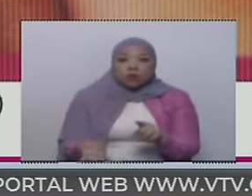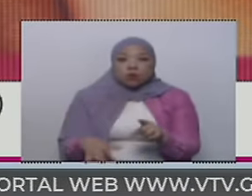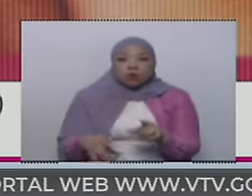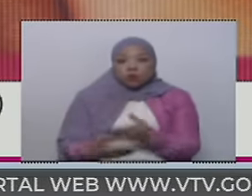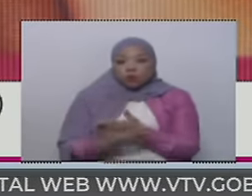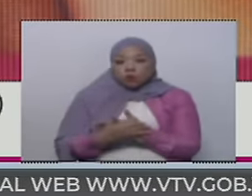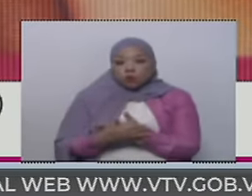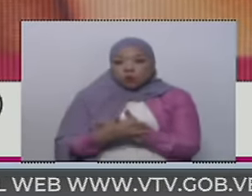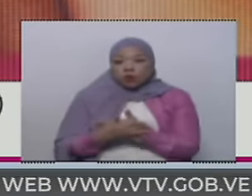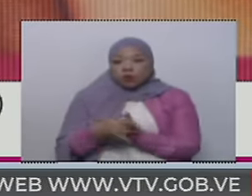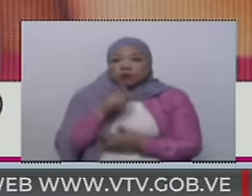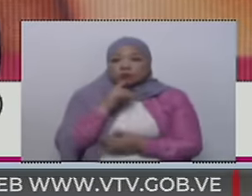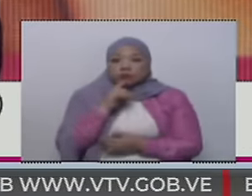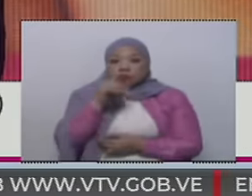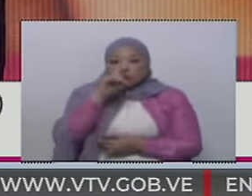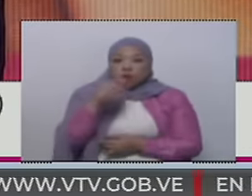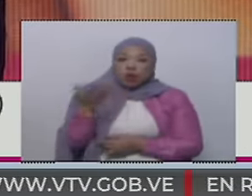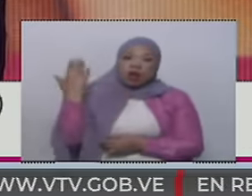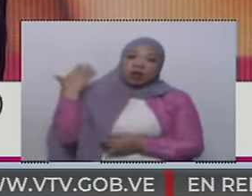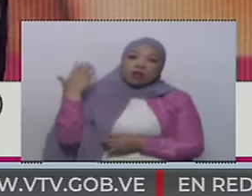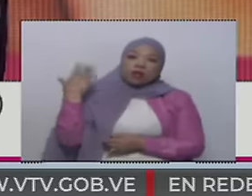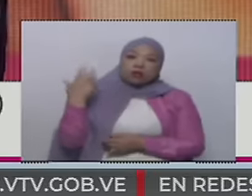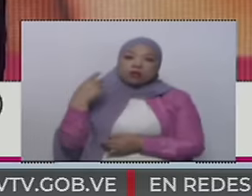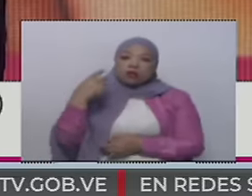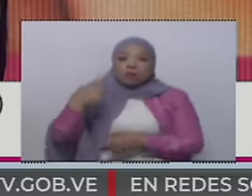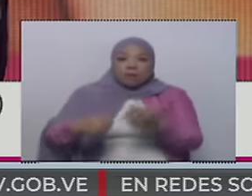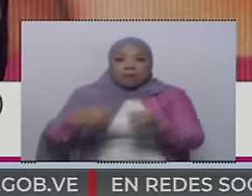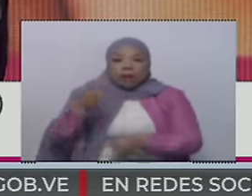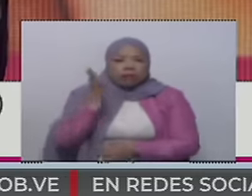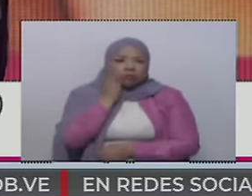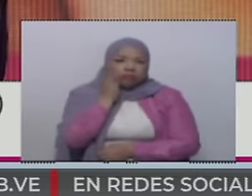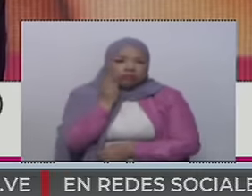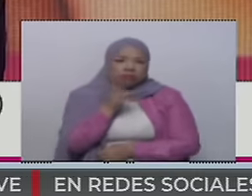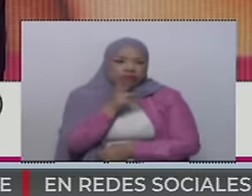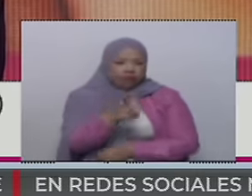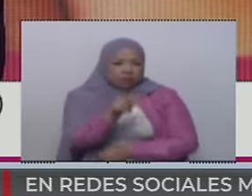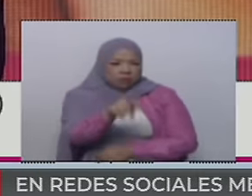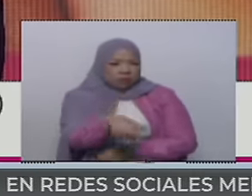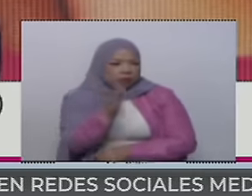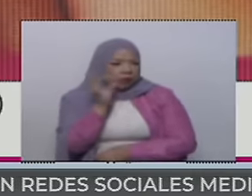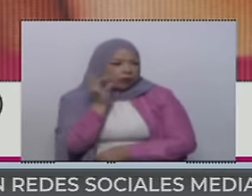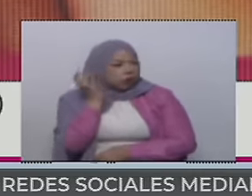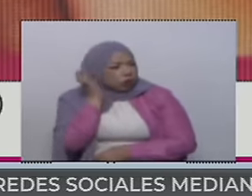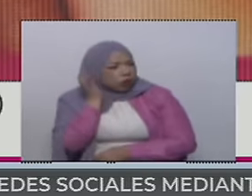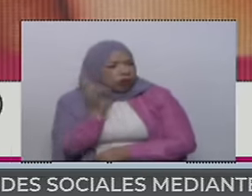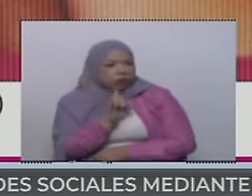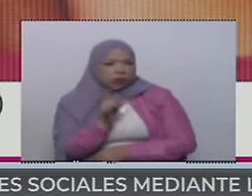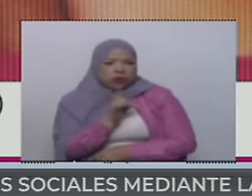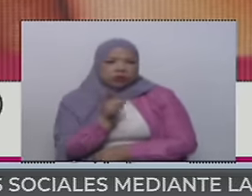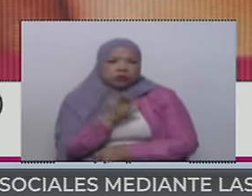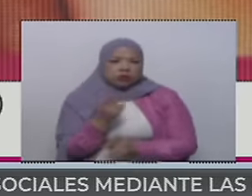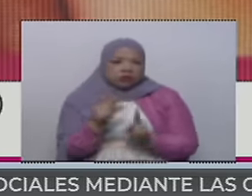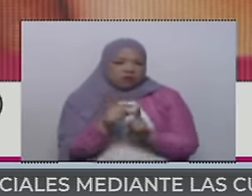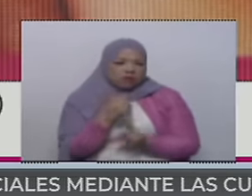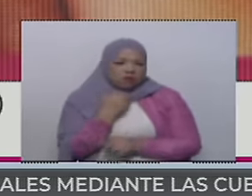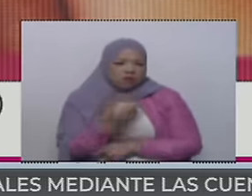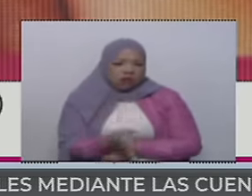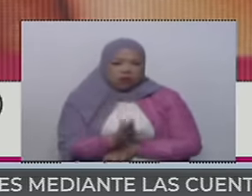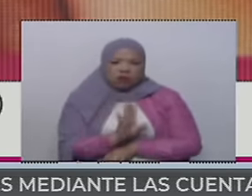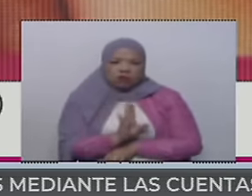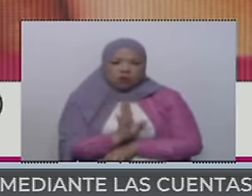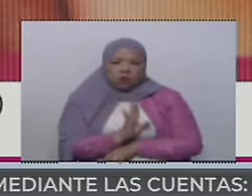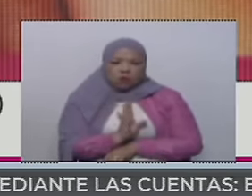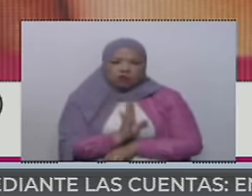vertiginosa. Hace años atrás hablábamos de lactancia materna y era una palabra fea.